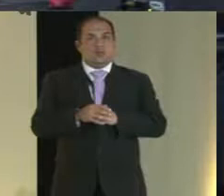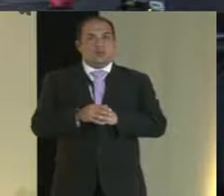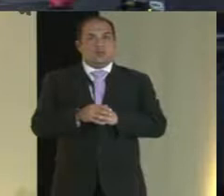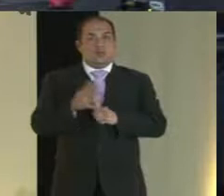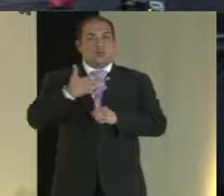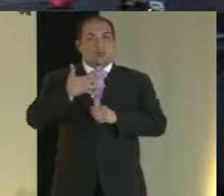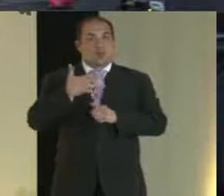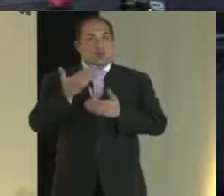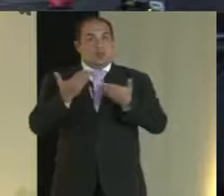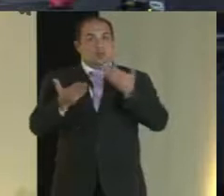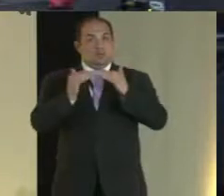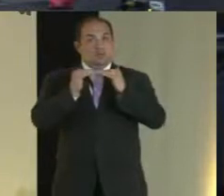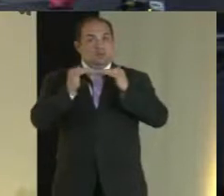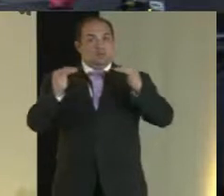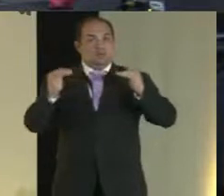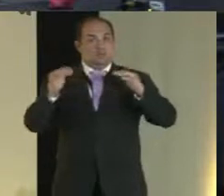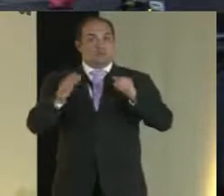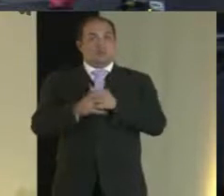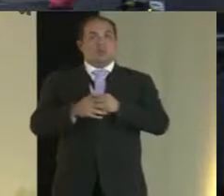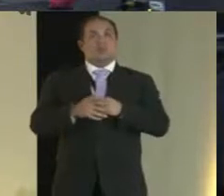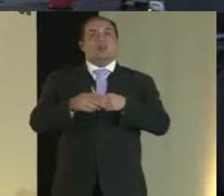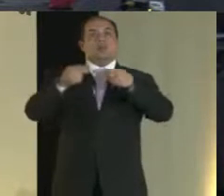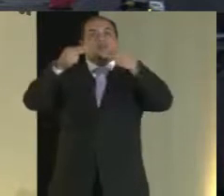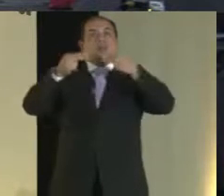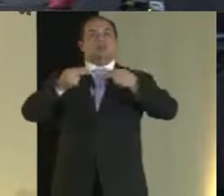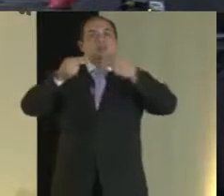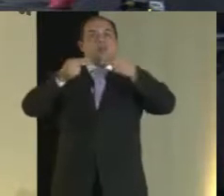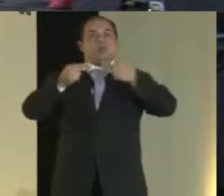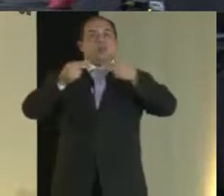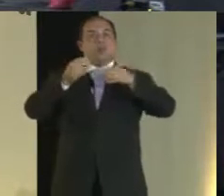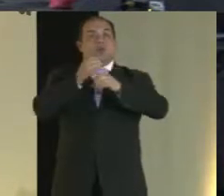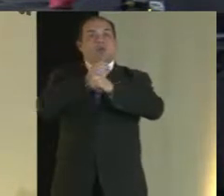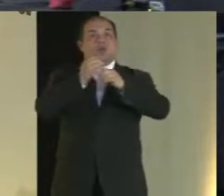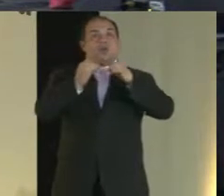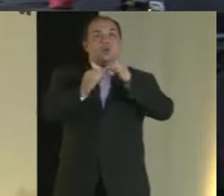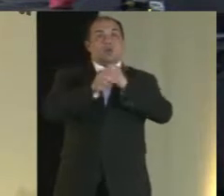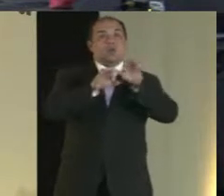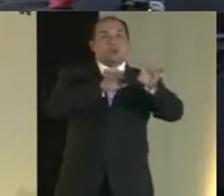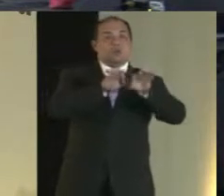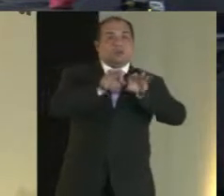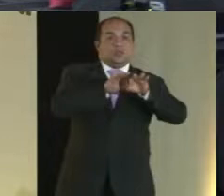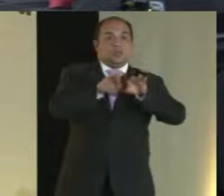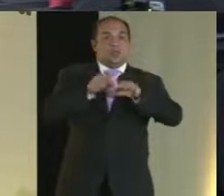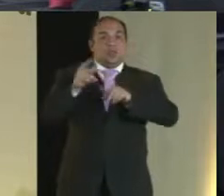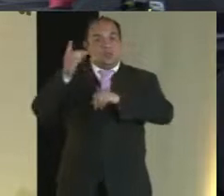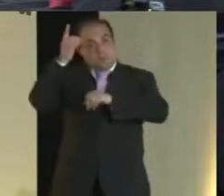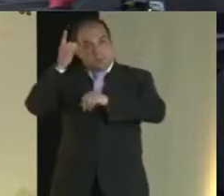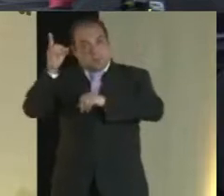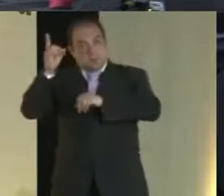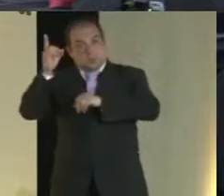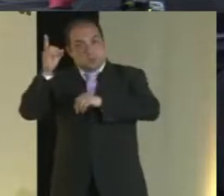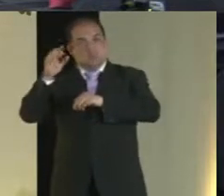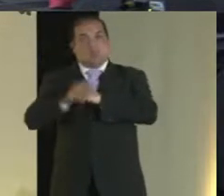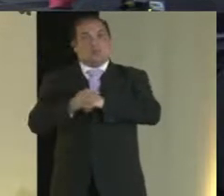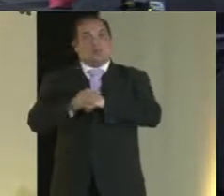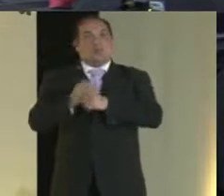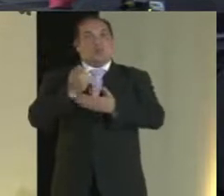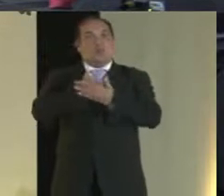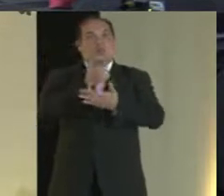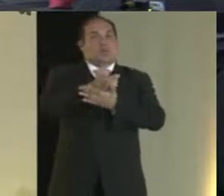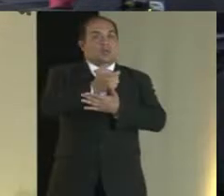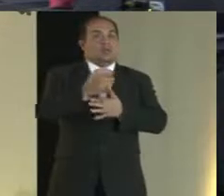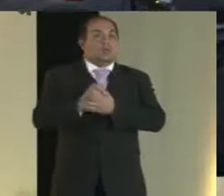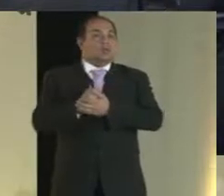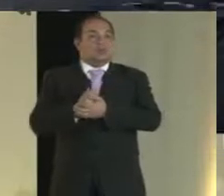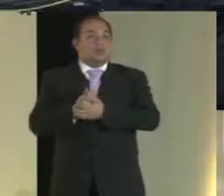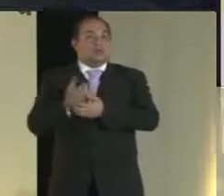en equilibrio las negociaciones obrero-patronales de los salarios, pero con